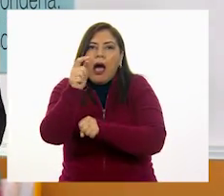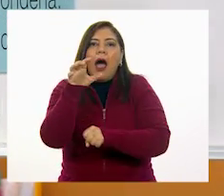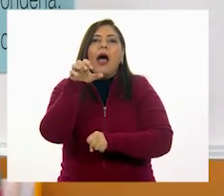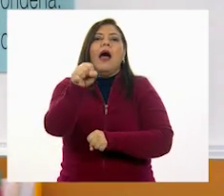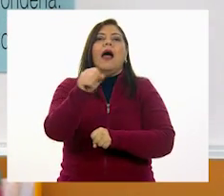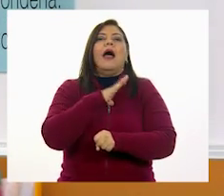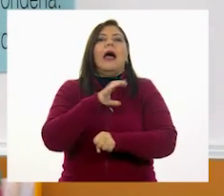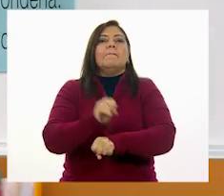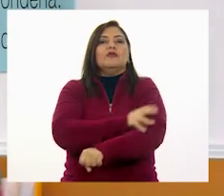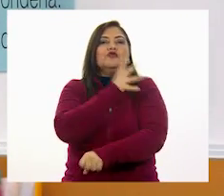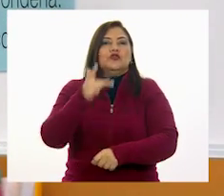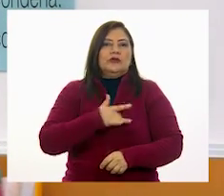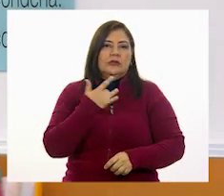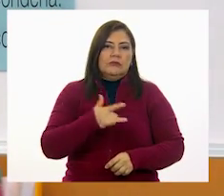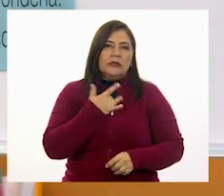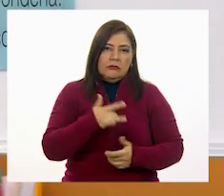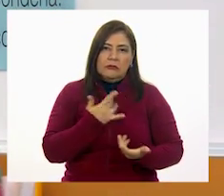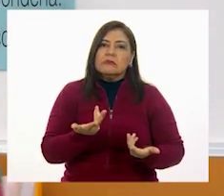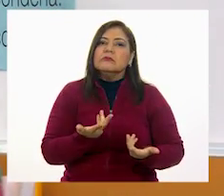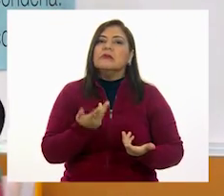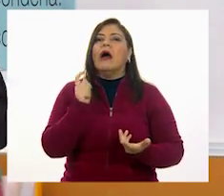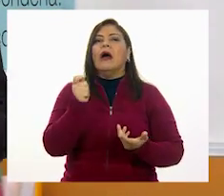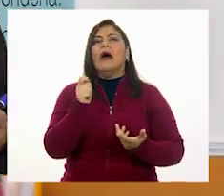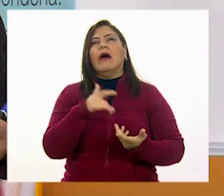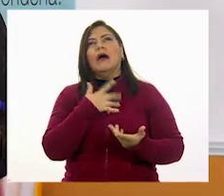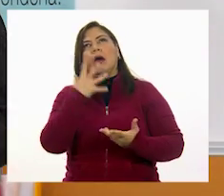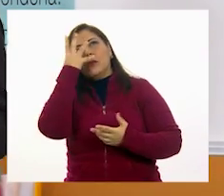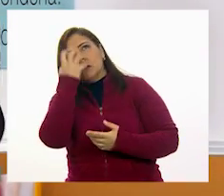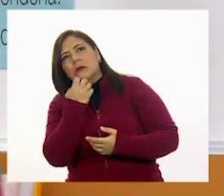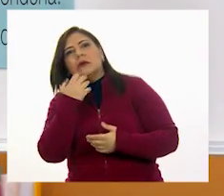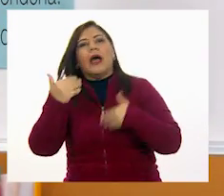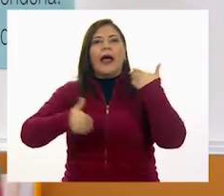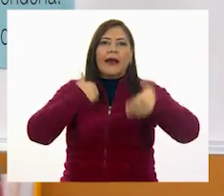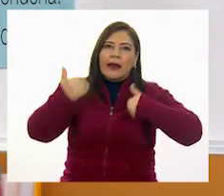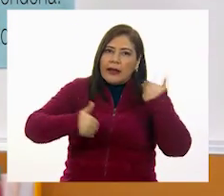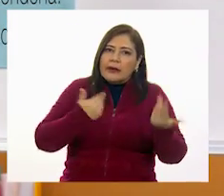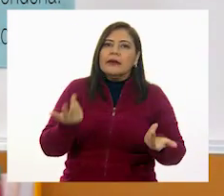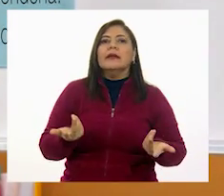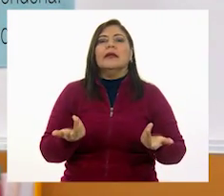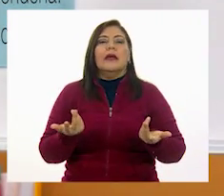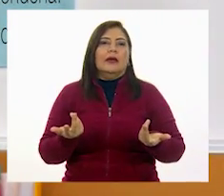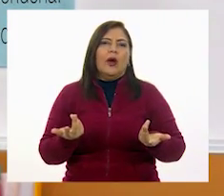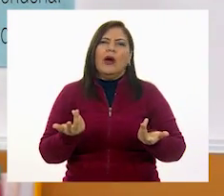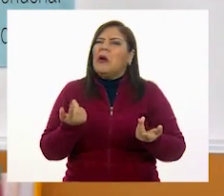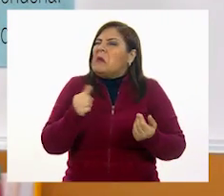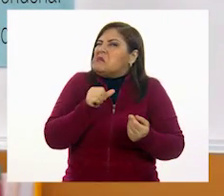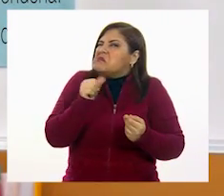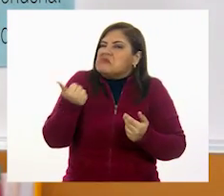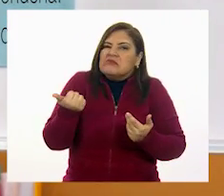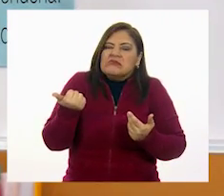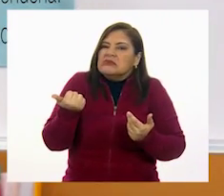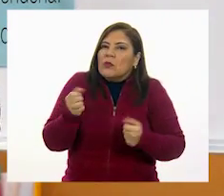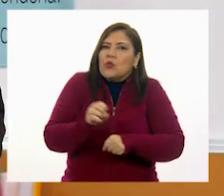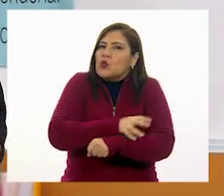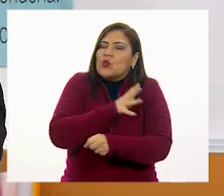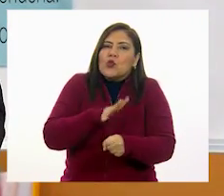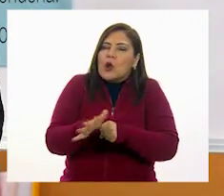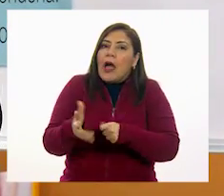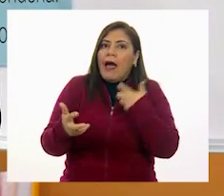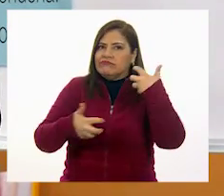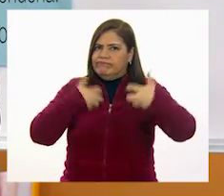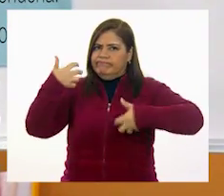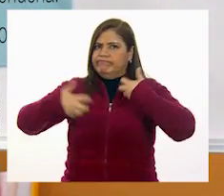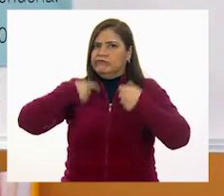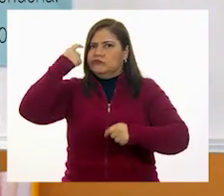sentido exactamente que te dé tristeza, alegría, ¿qué otro? Otra emoción, enojo,